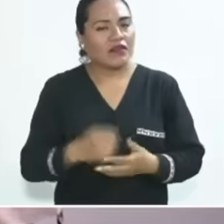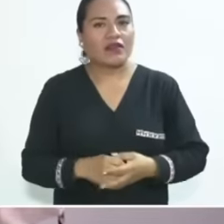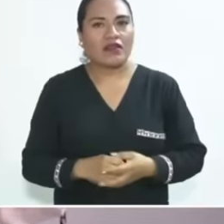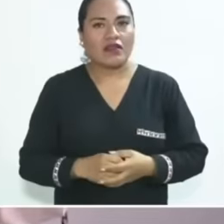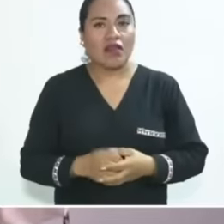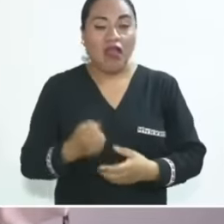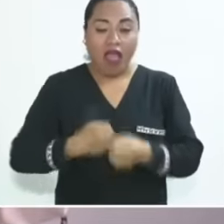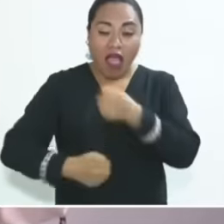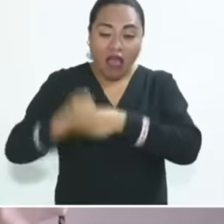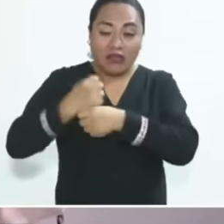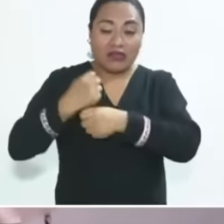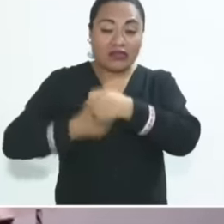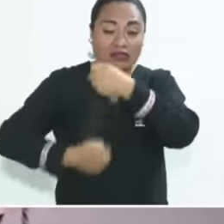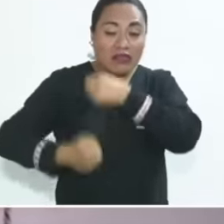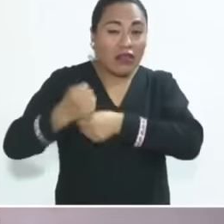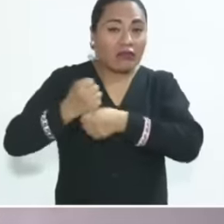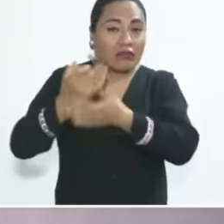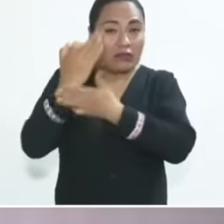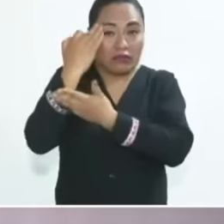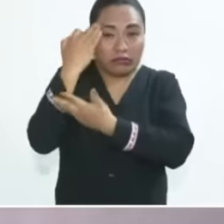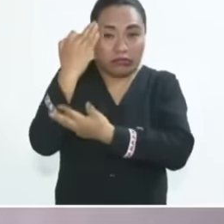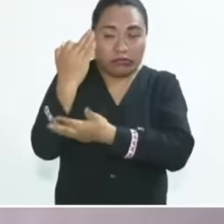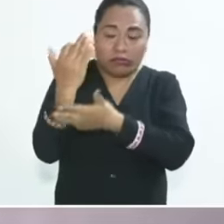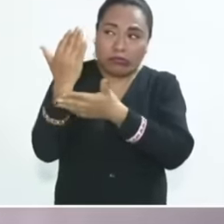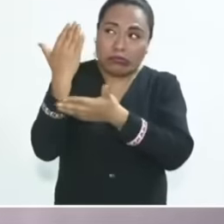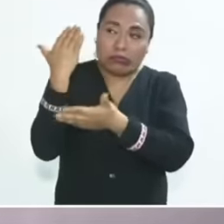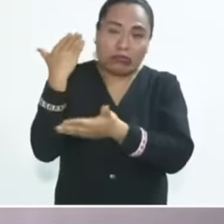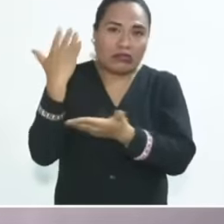durante siglos siempre